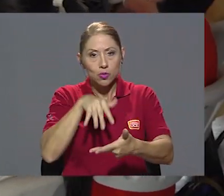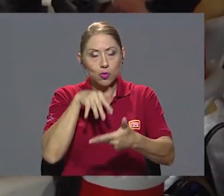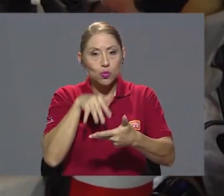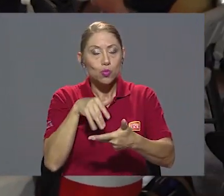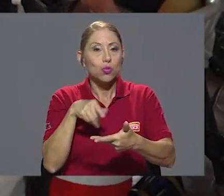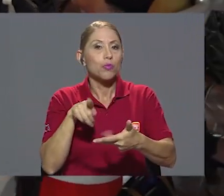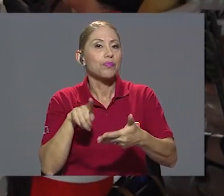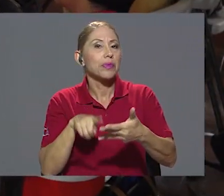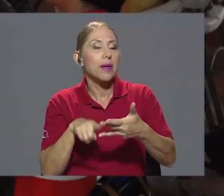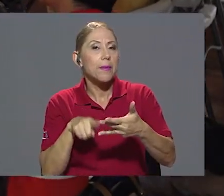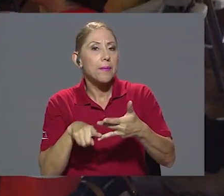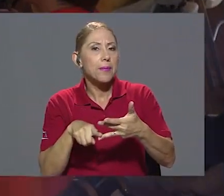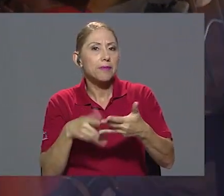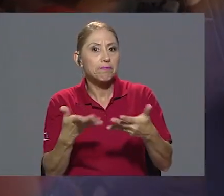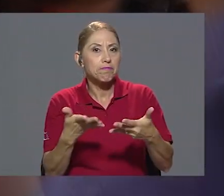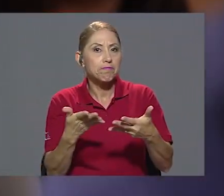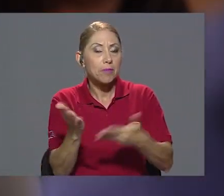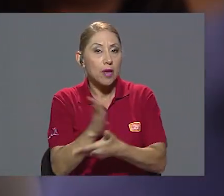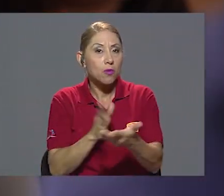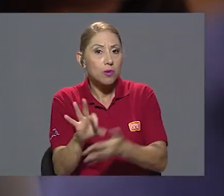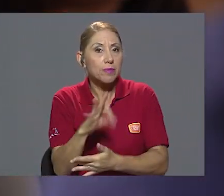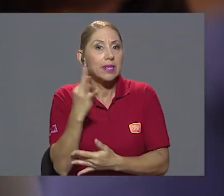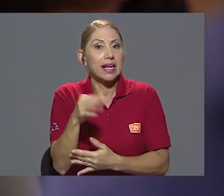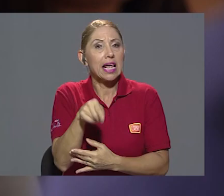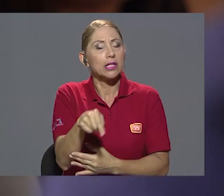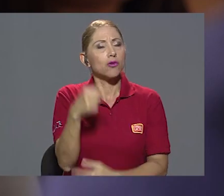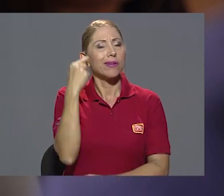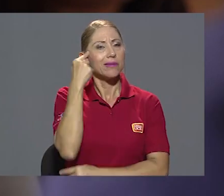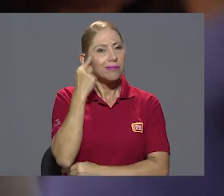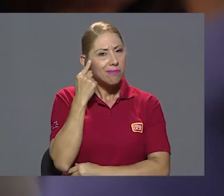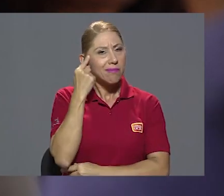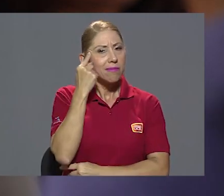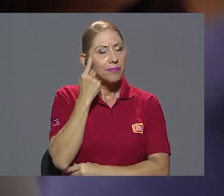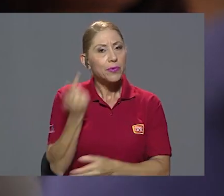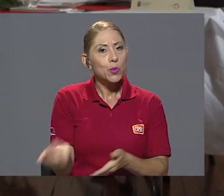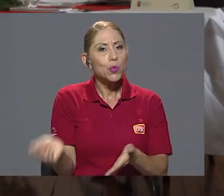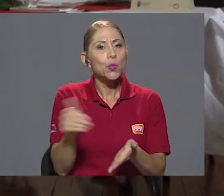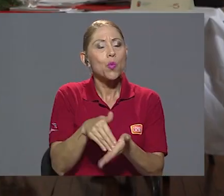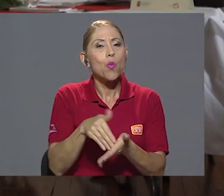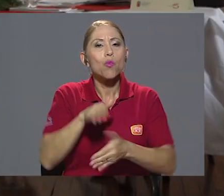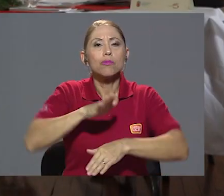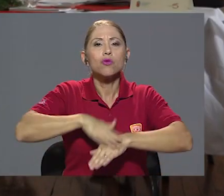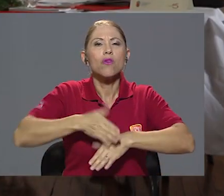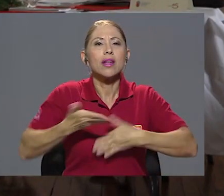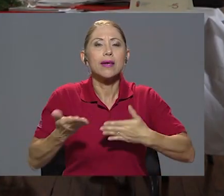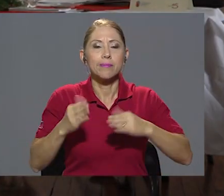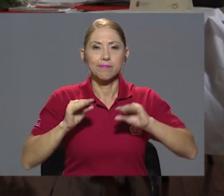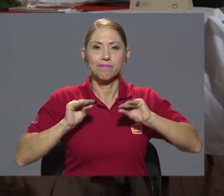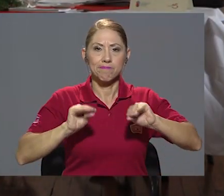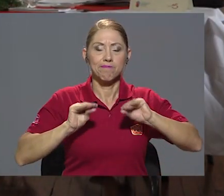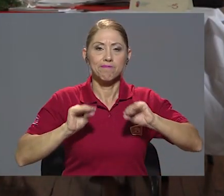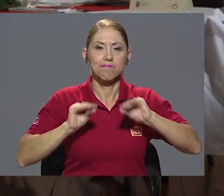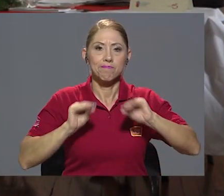manera nos lleva como a reflexionar nuevamente sobre la enseñanza. Es decir, realmente nosotros de